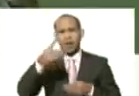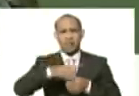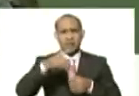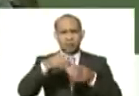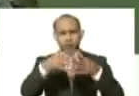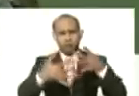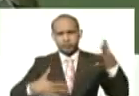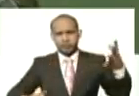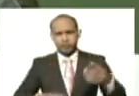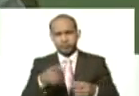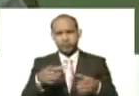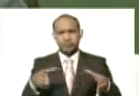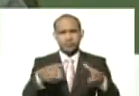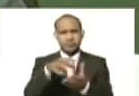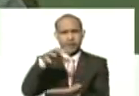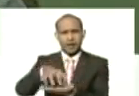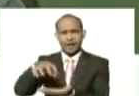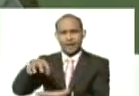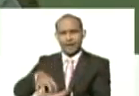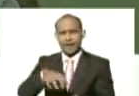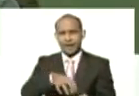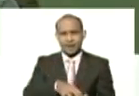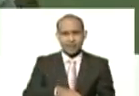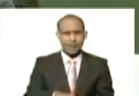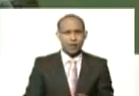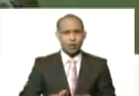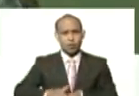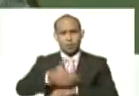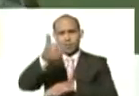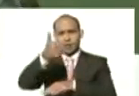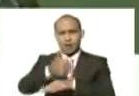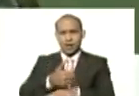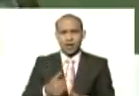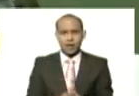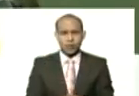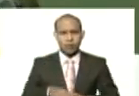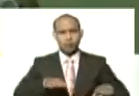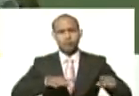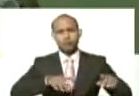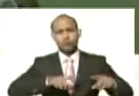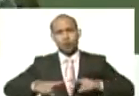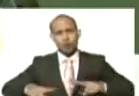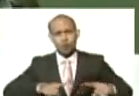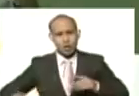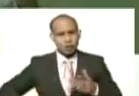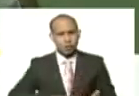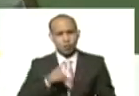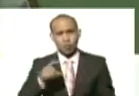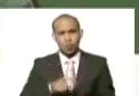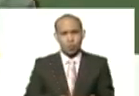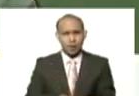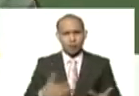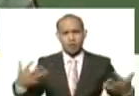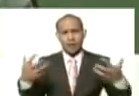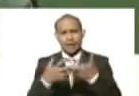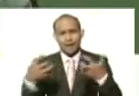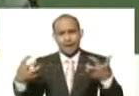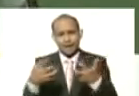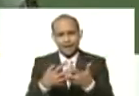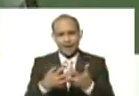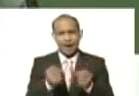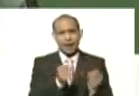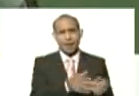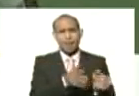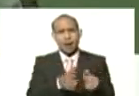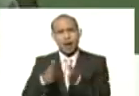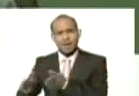trabajo de los estados mayores, estado mayor de coordinación para la guerra, para la